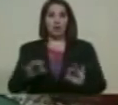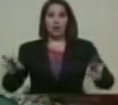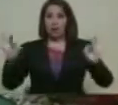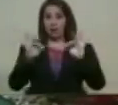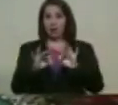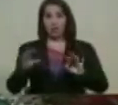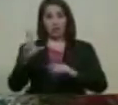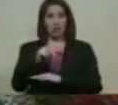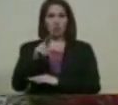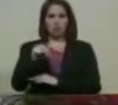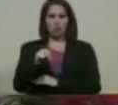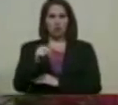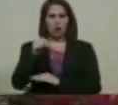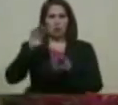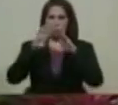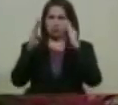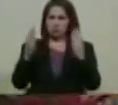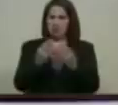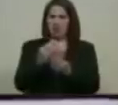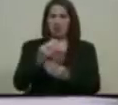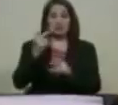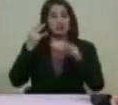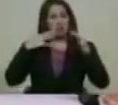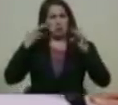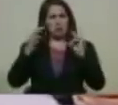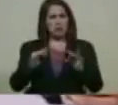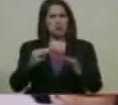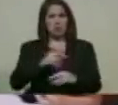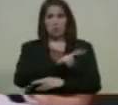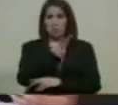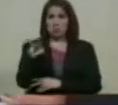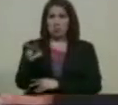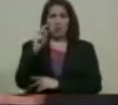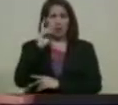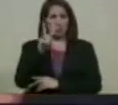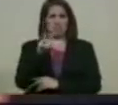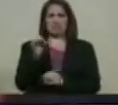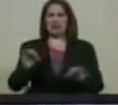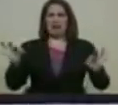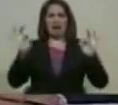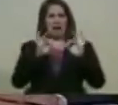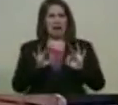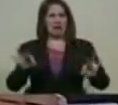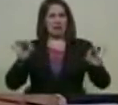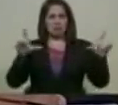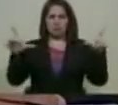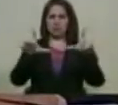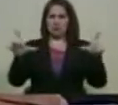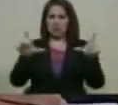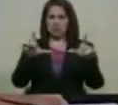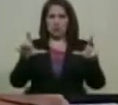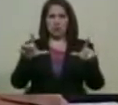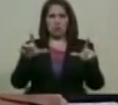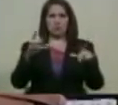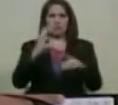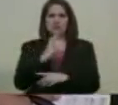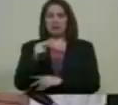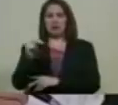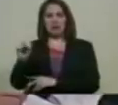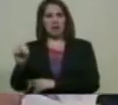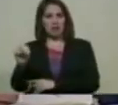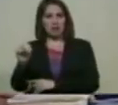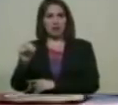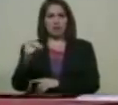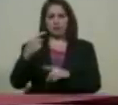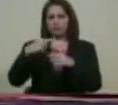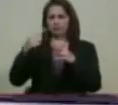comunicación mundial. Seguramente ninguno de ustedes lo vio jamás en ningún medio, llámese como se llame, CNN, Fox